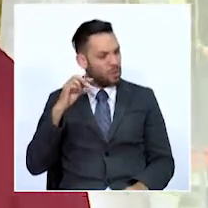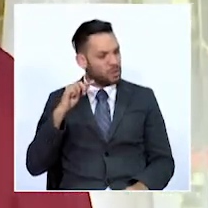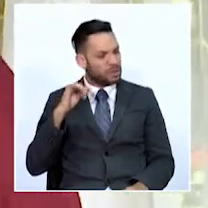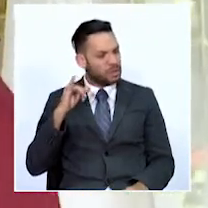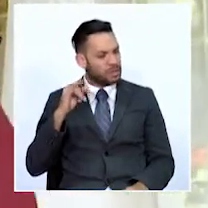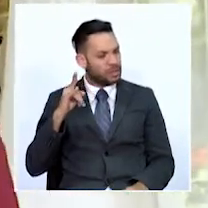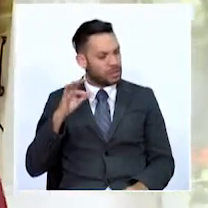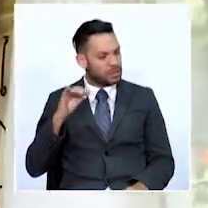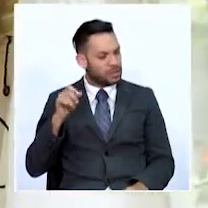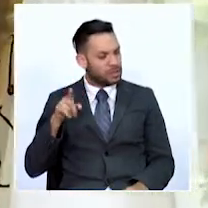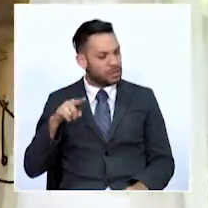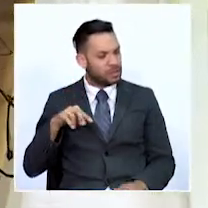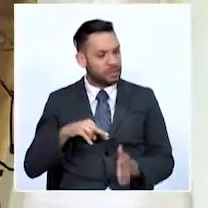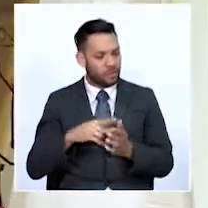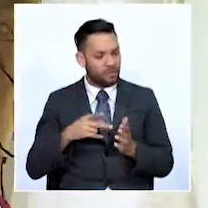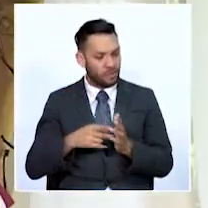es?